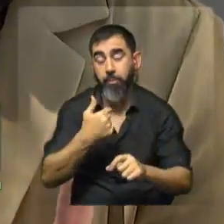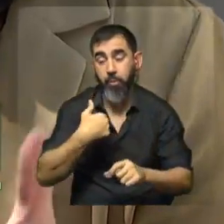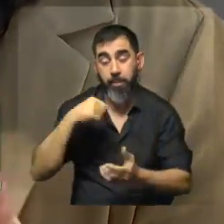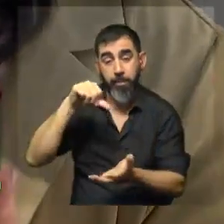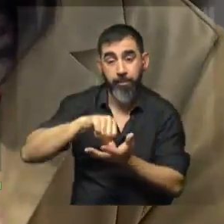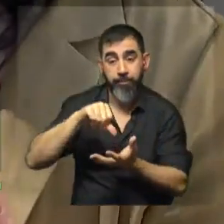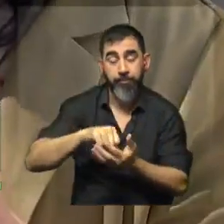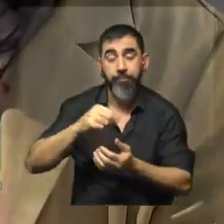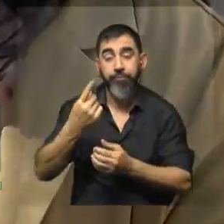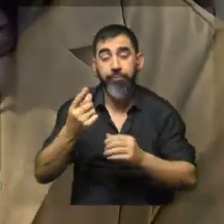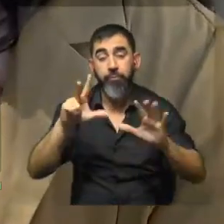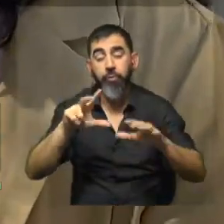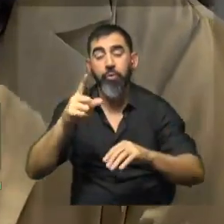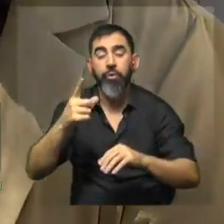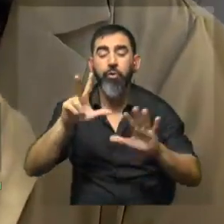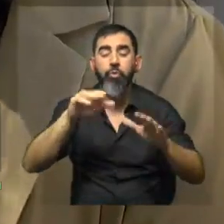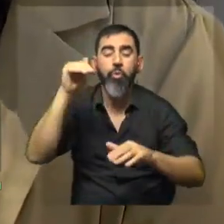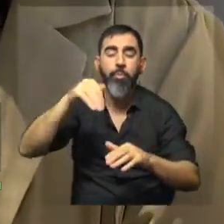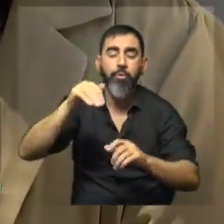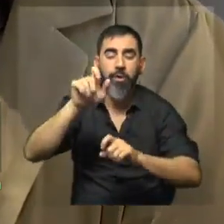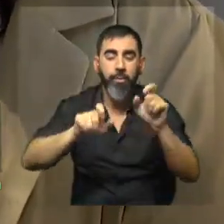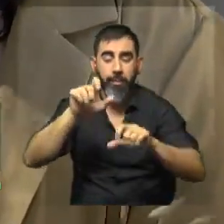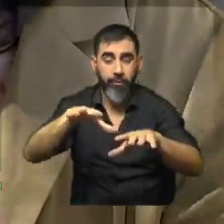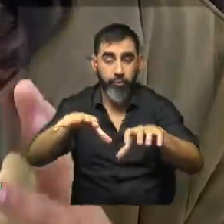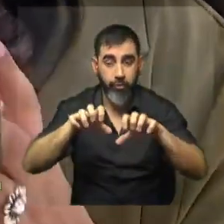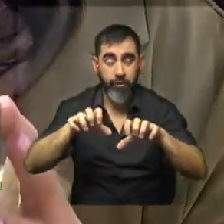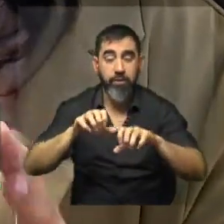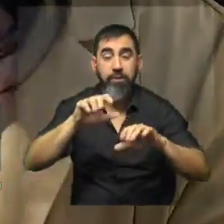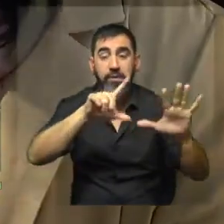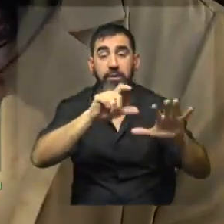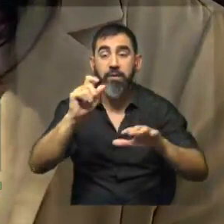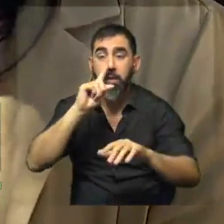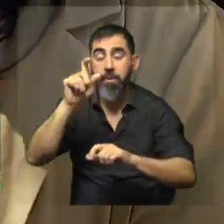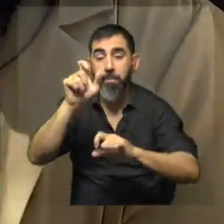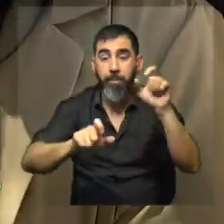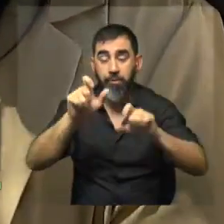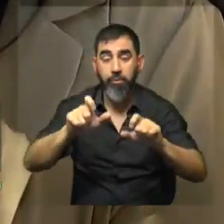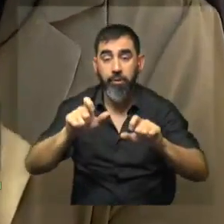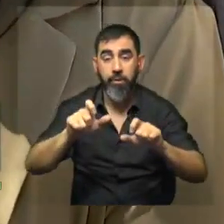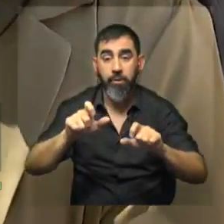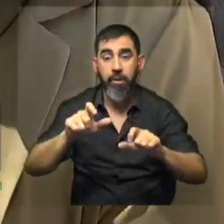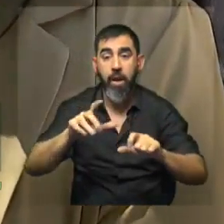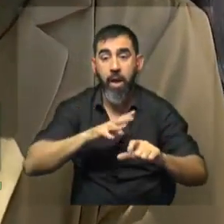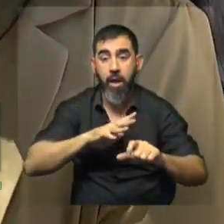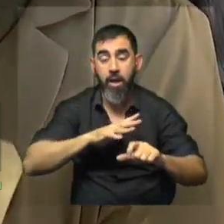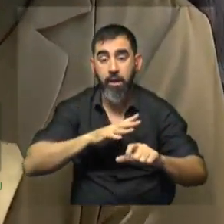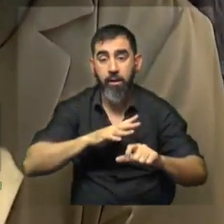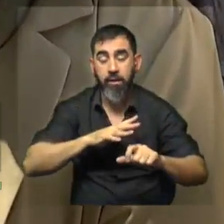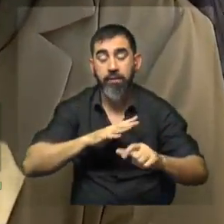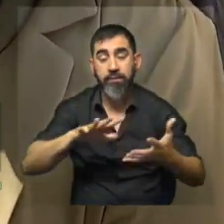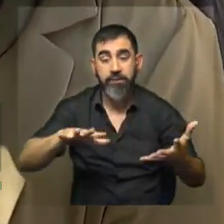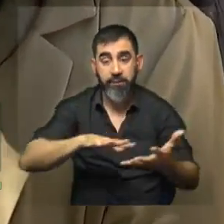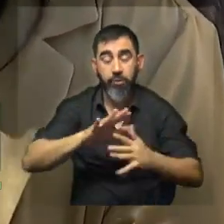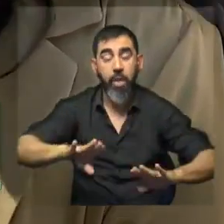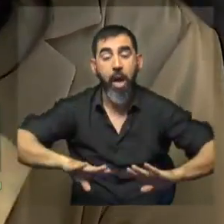de casi 18 millones de habitantes, donde 700.000 personas viven una situación